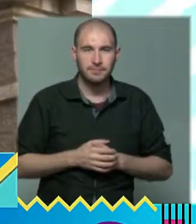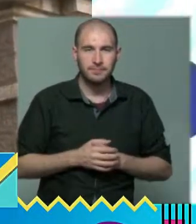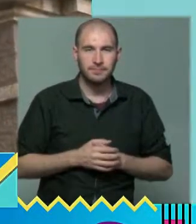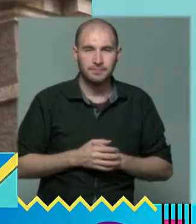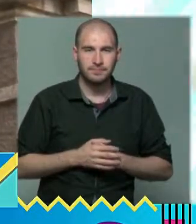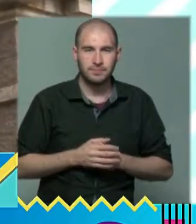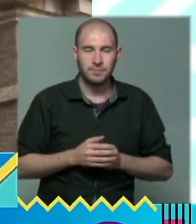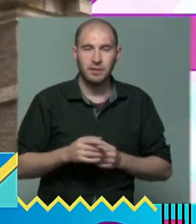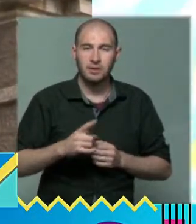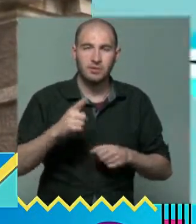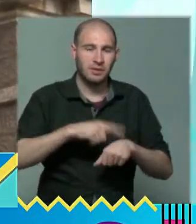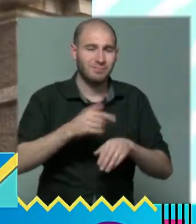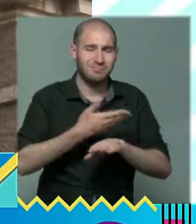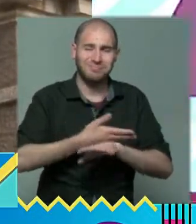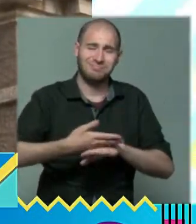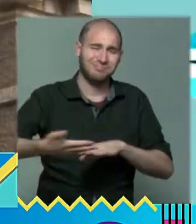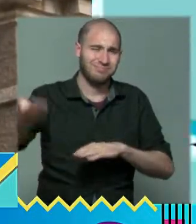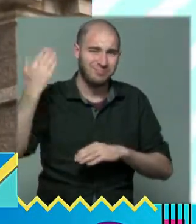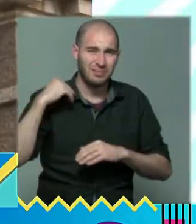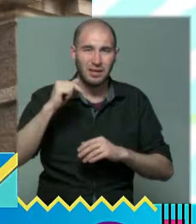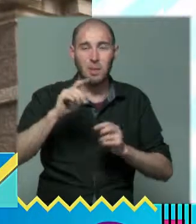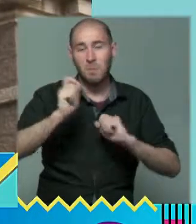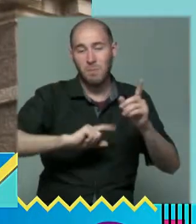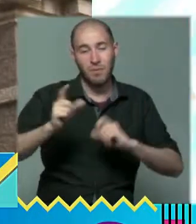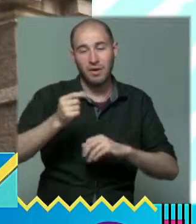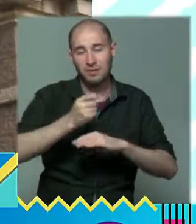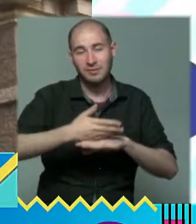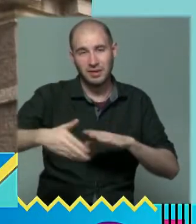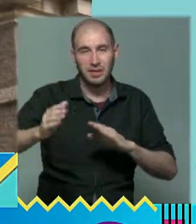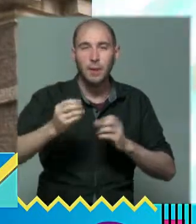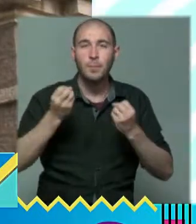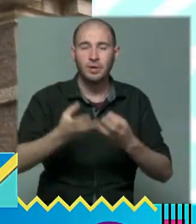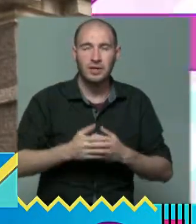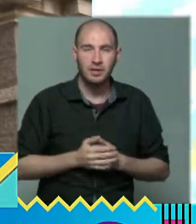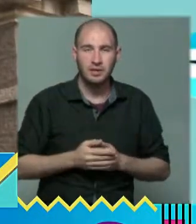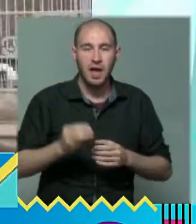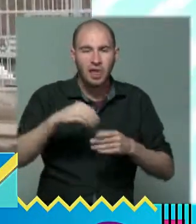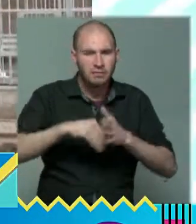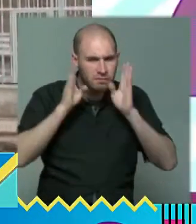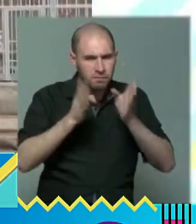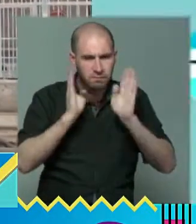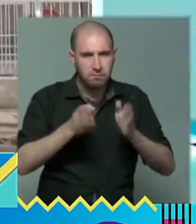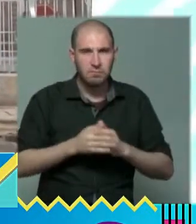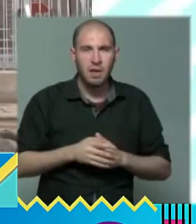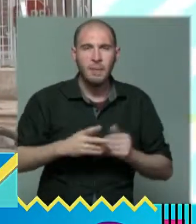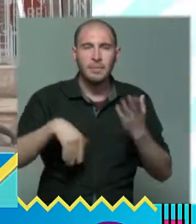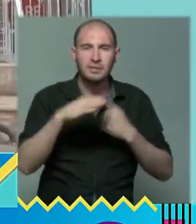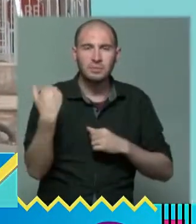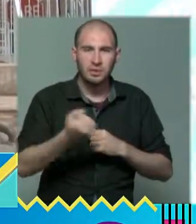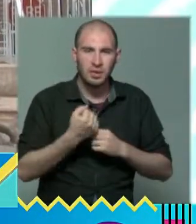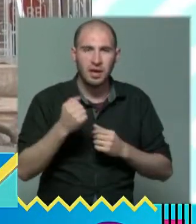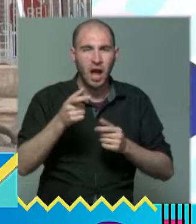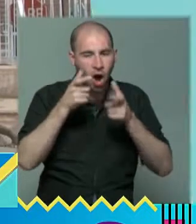los que son de larga data y que son probabilísticos los resultados, porque dentro de la obsesión lo importante es llegar